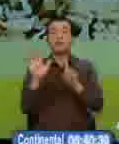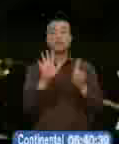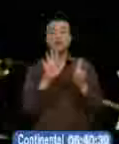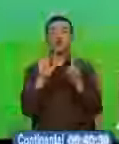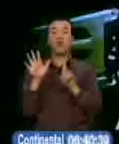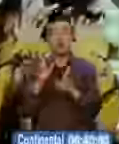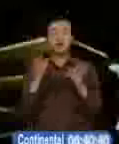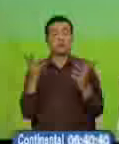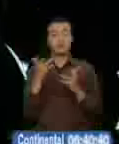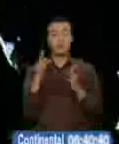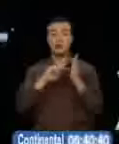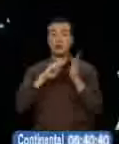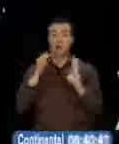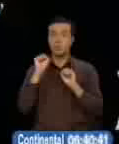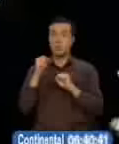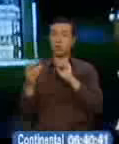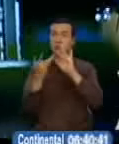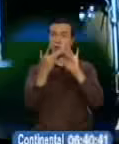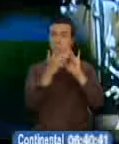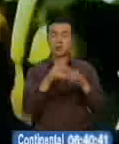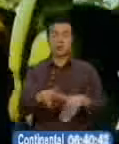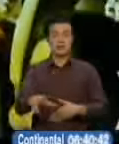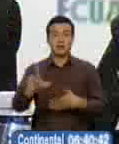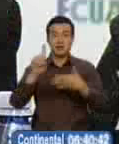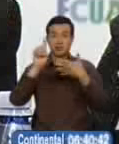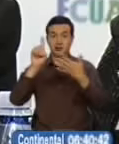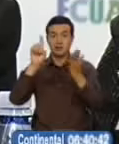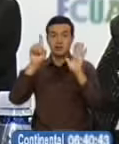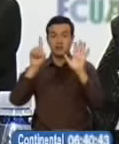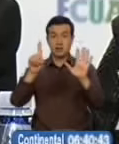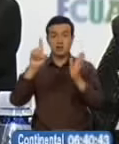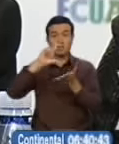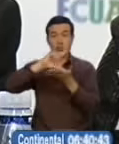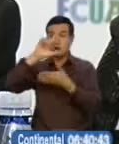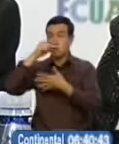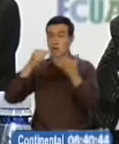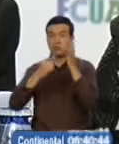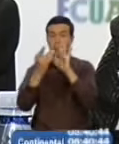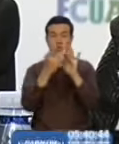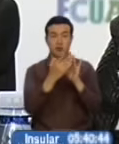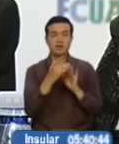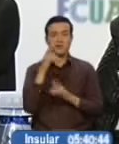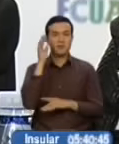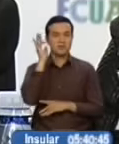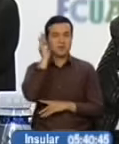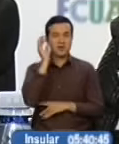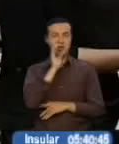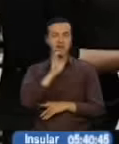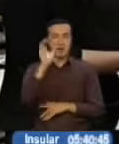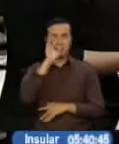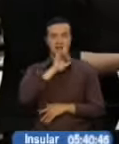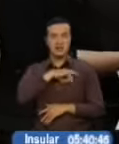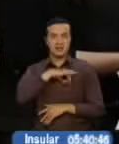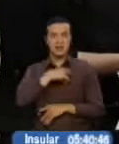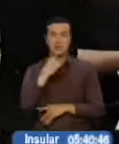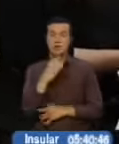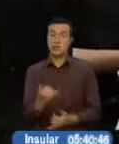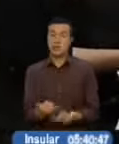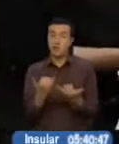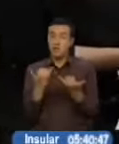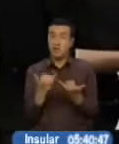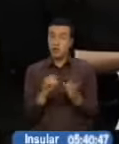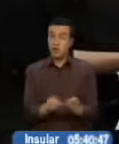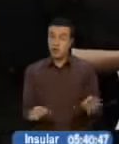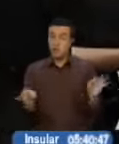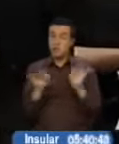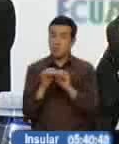La tecnología permitirá el contacto entre las 6 ciudades. Miriam Hernández, conocida artista chilena, asegura que estos son los momentos en los que los